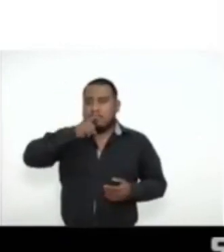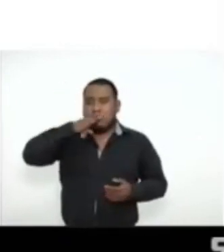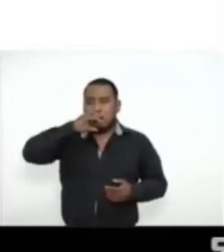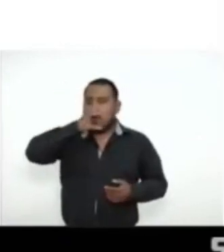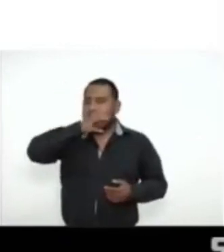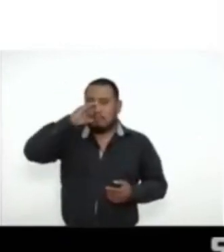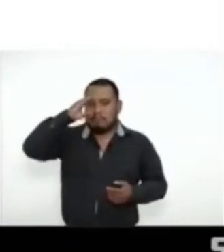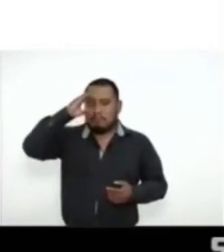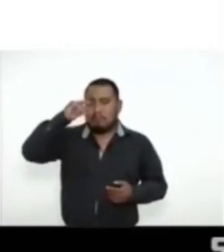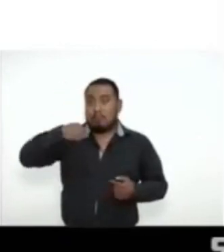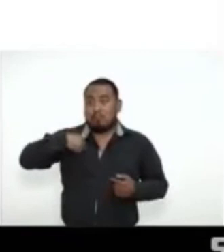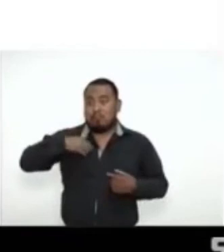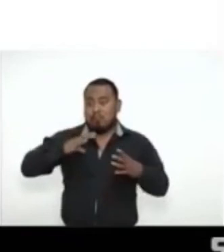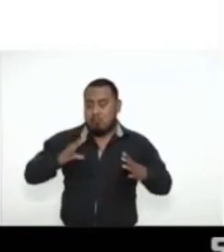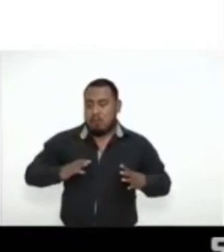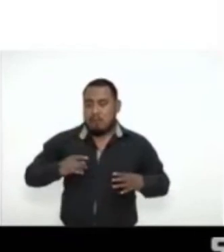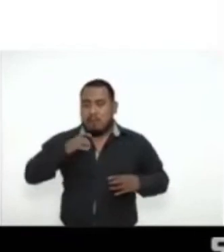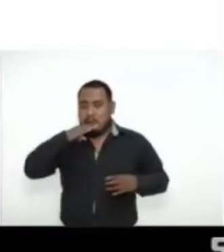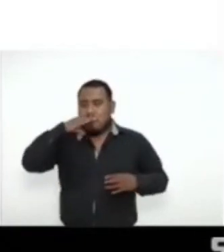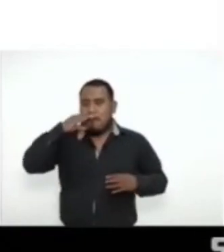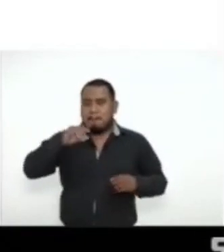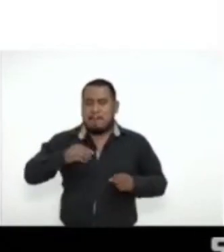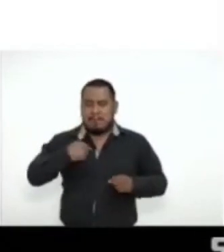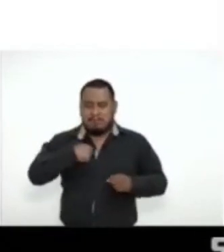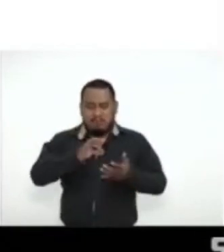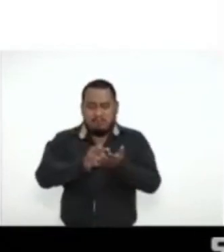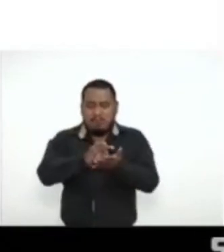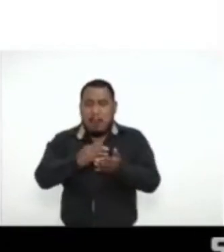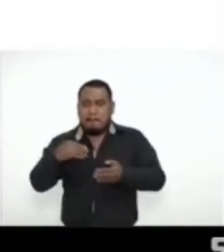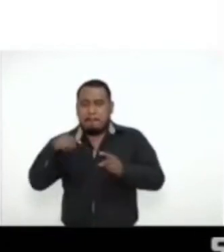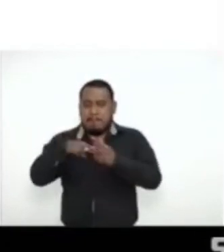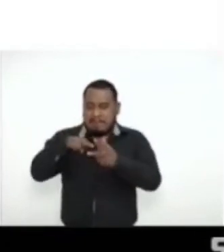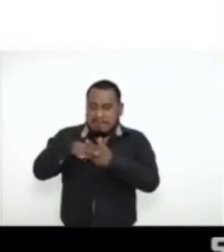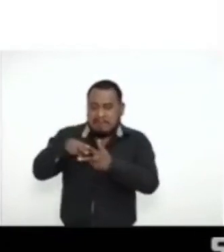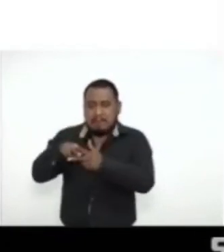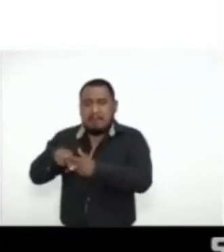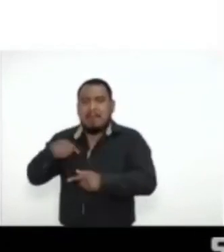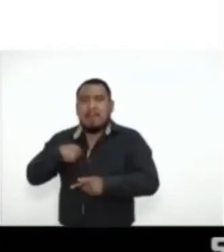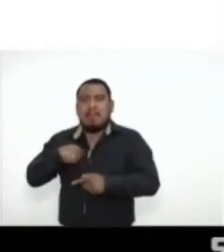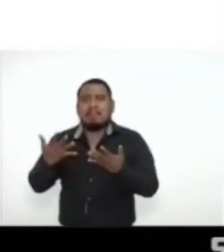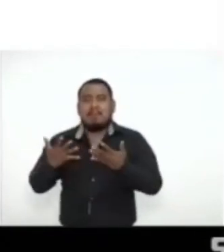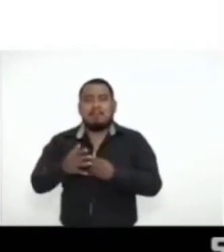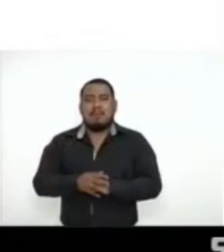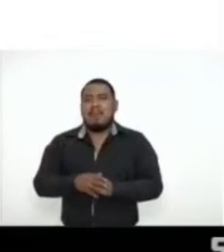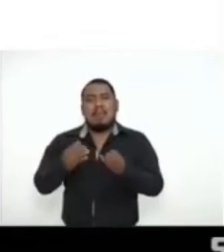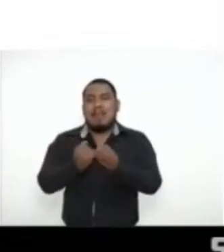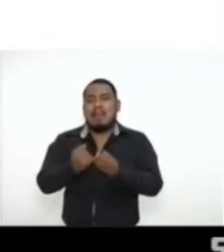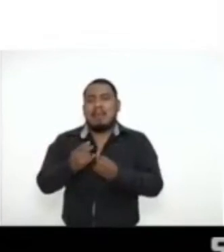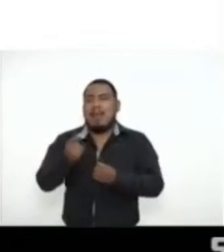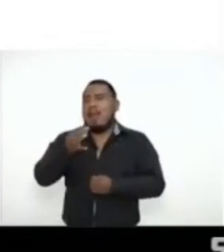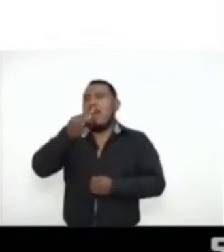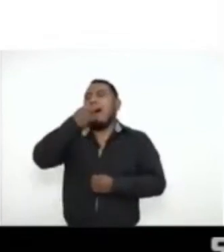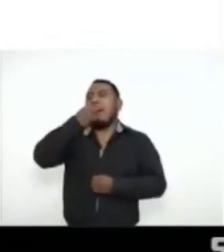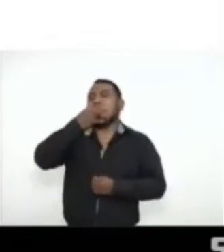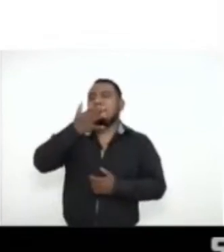es, si yo aumento la temperatura, voy a matar a todos estos bichitos. ¿Y qué es lo que hacemos nosotros? inmediatamente tomamos